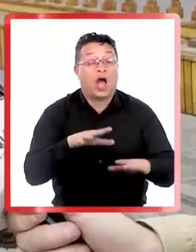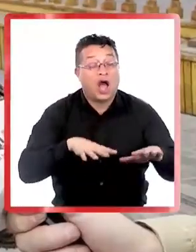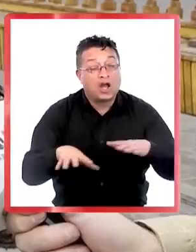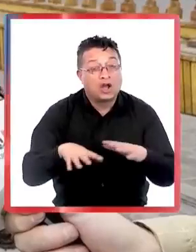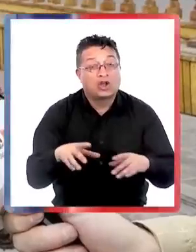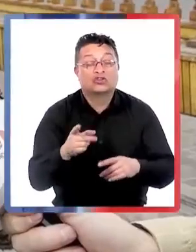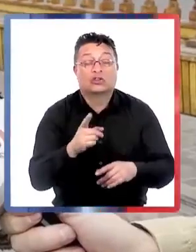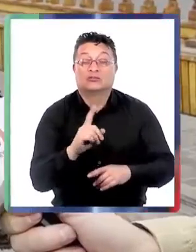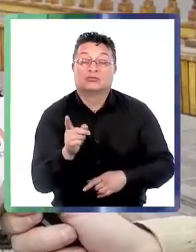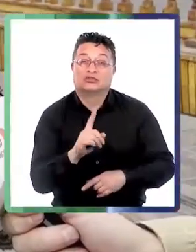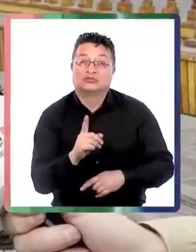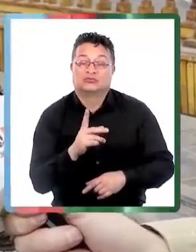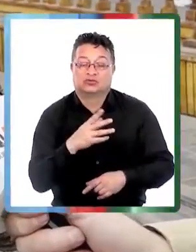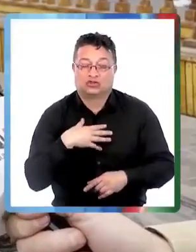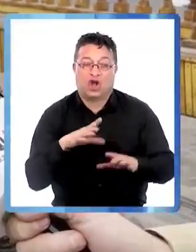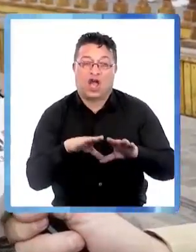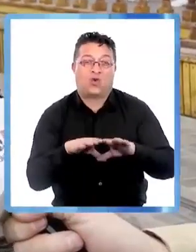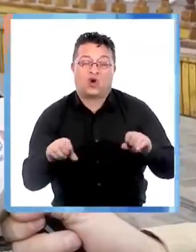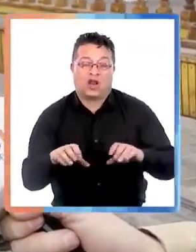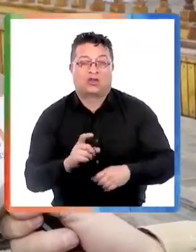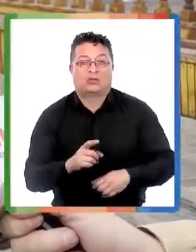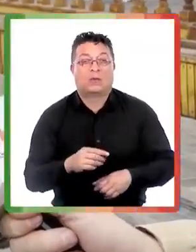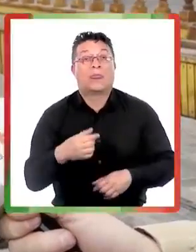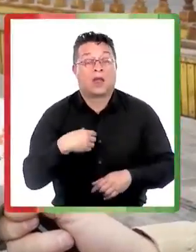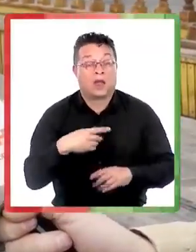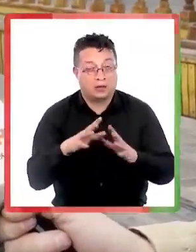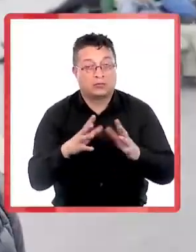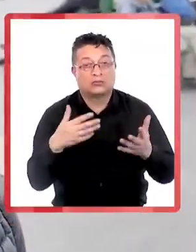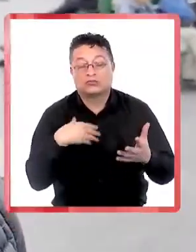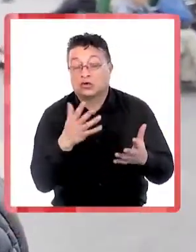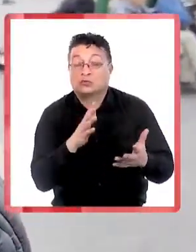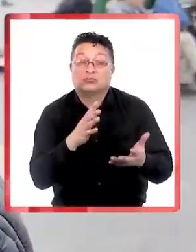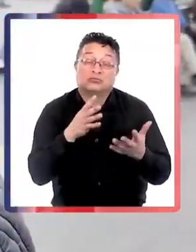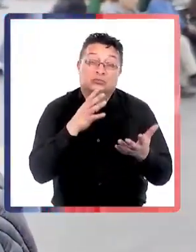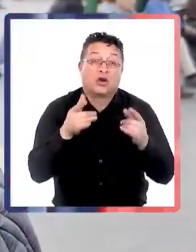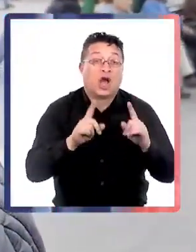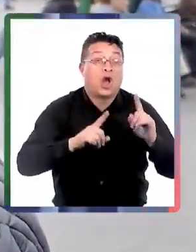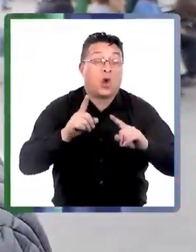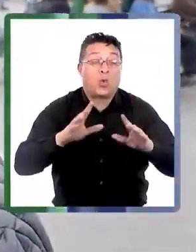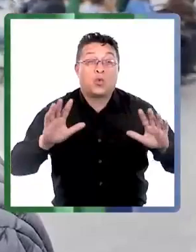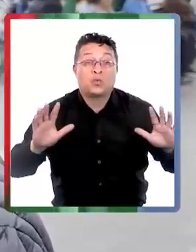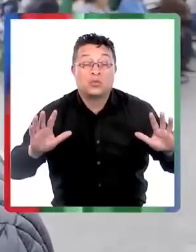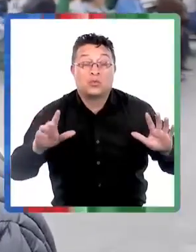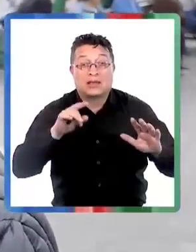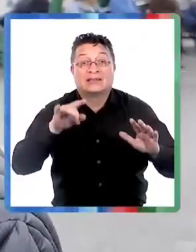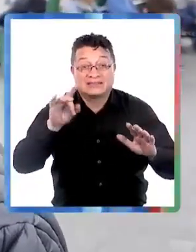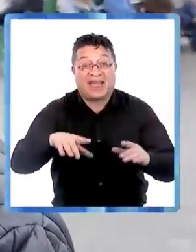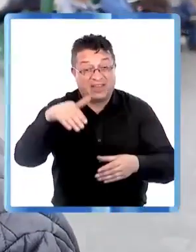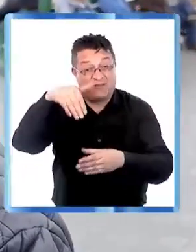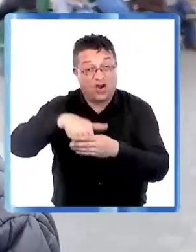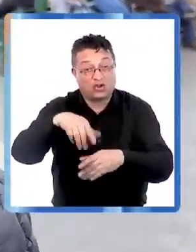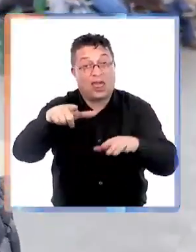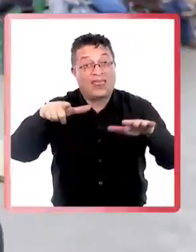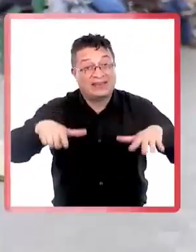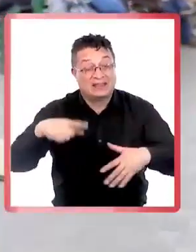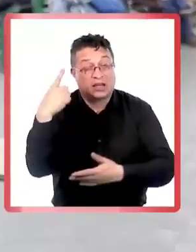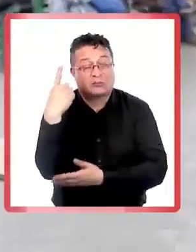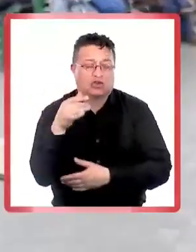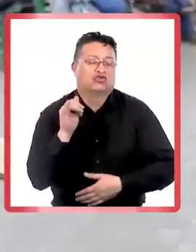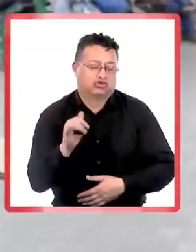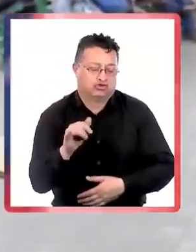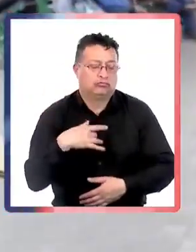cosas que no están, al menos yo no estoy de acuerdo. No entiendo nada en esto, yo no. ¿Sabe que tiene que